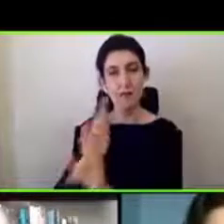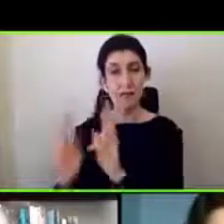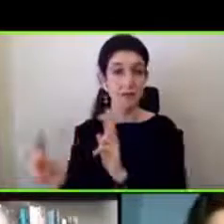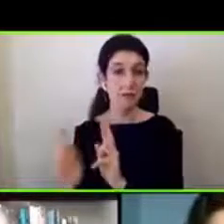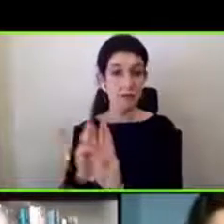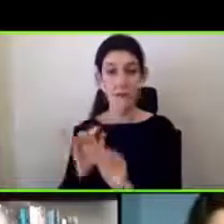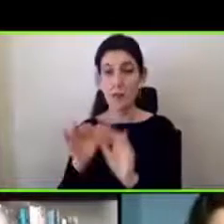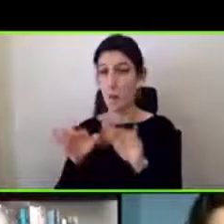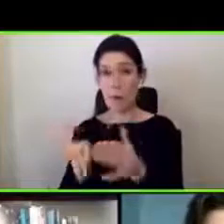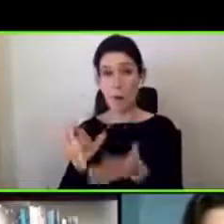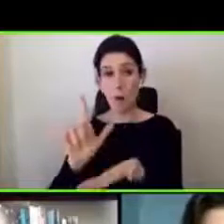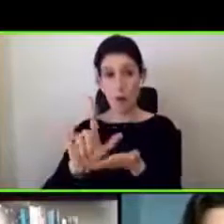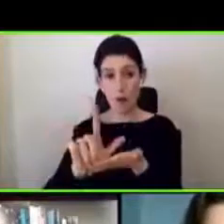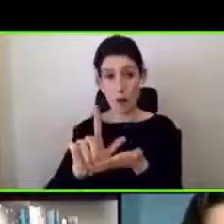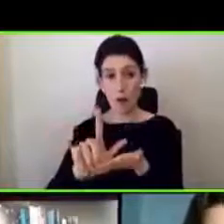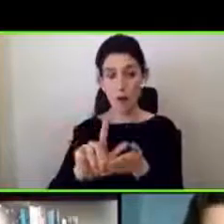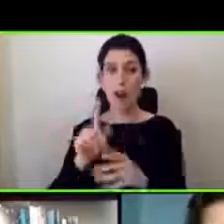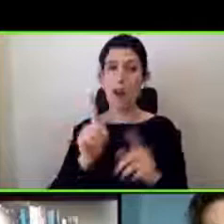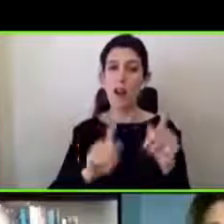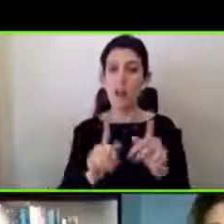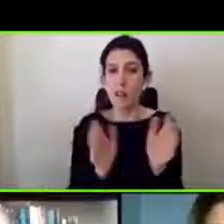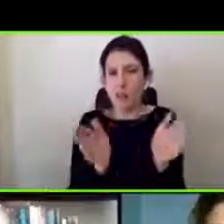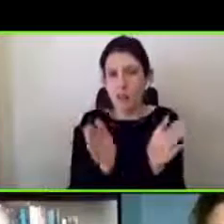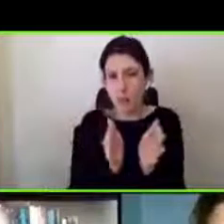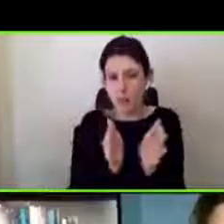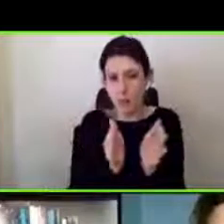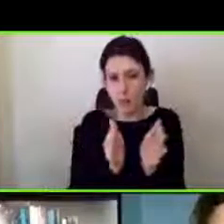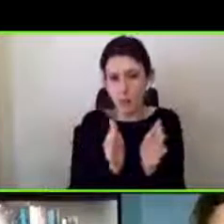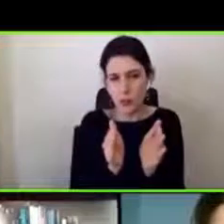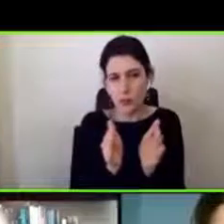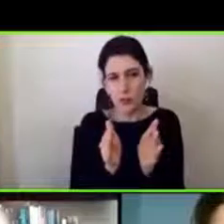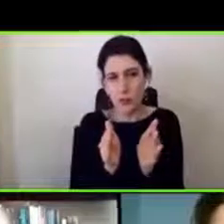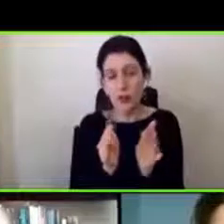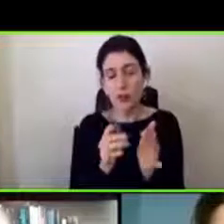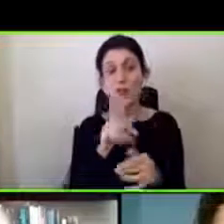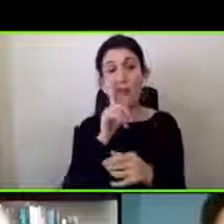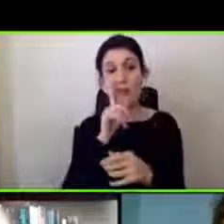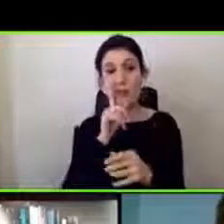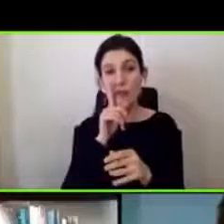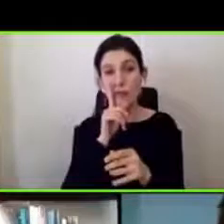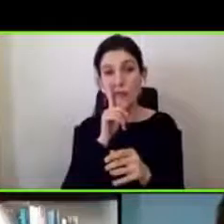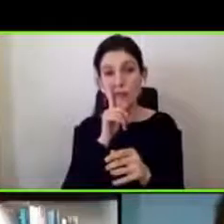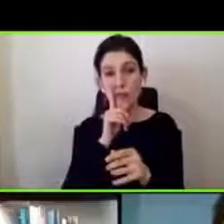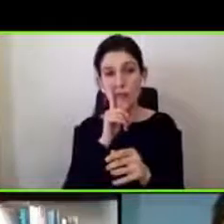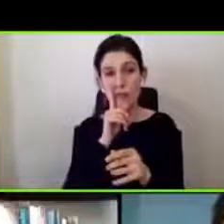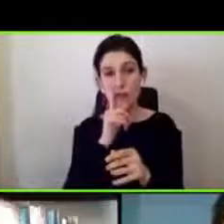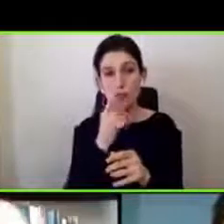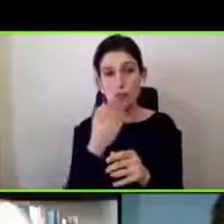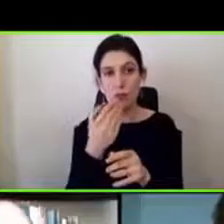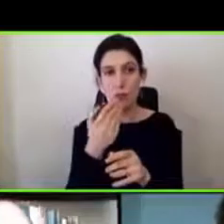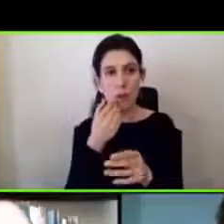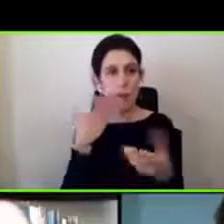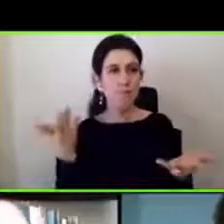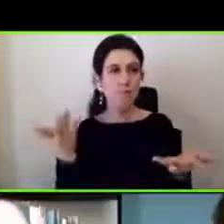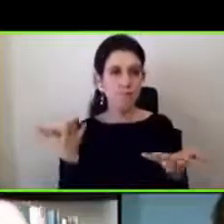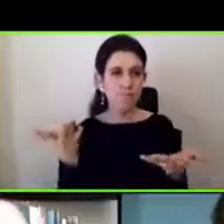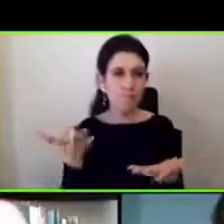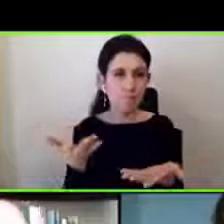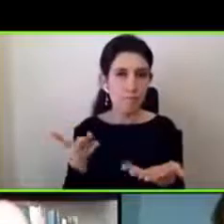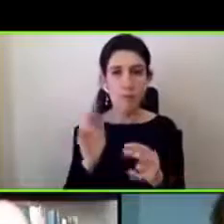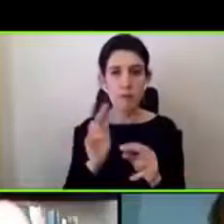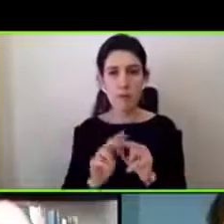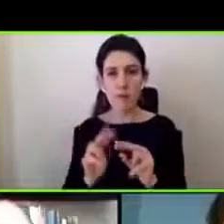mismo espacio, a veces un espacio pequeño. Entonces, tienen que también idear de qué manera